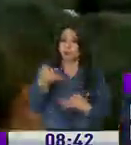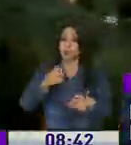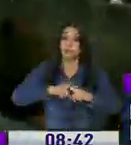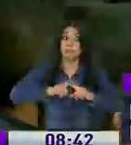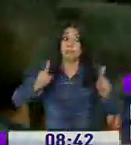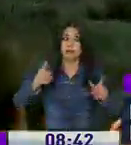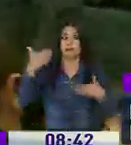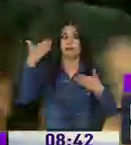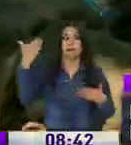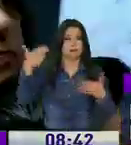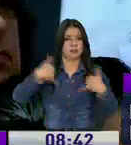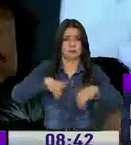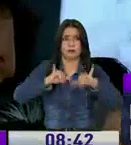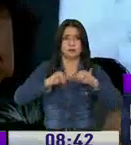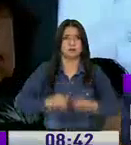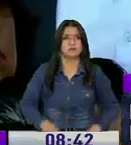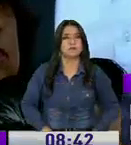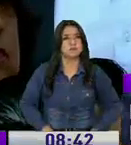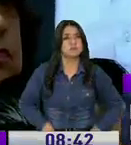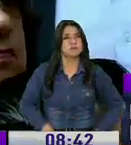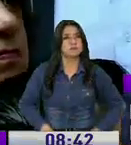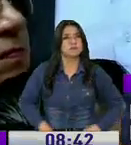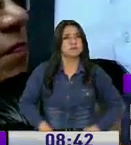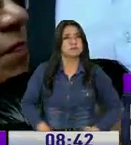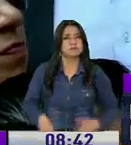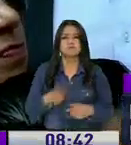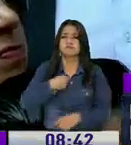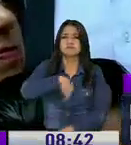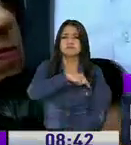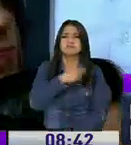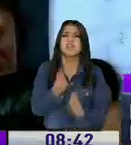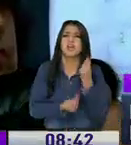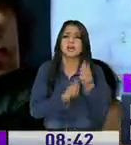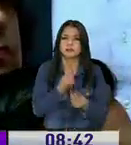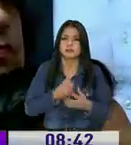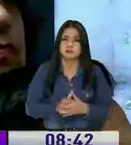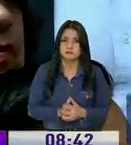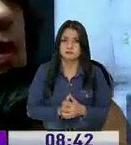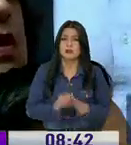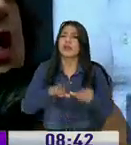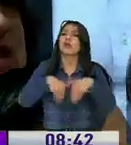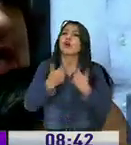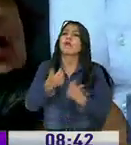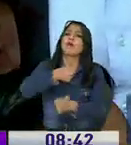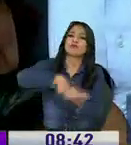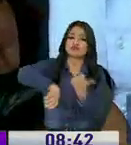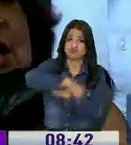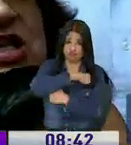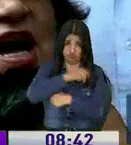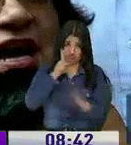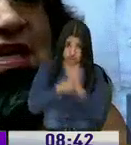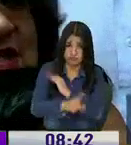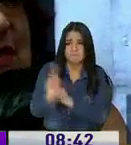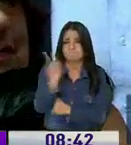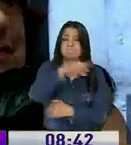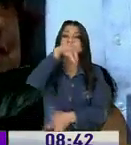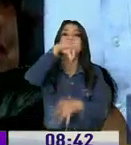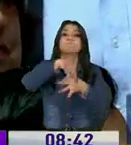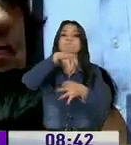en la palestra política. Porque nosotros vamos a enfrentar en las